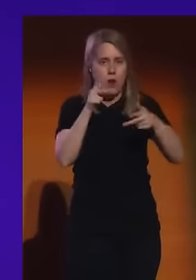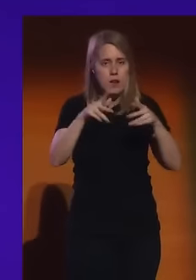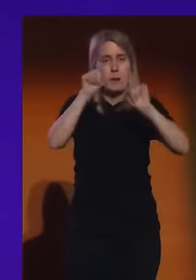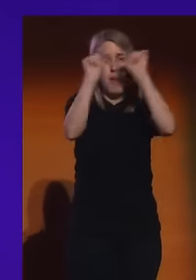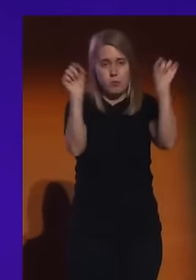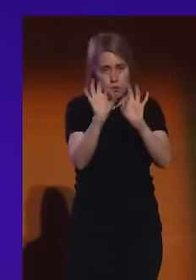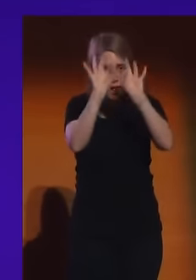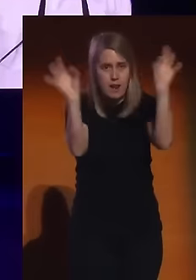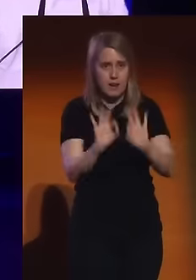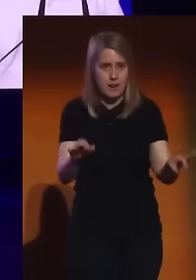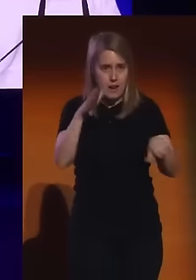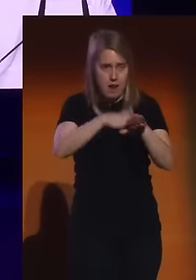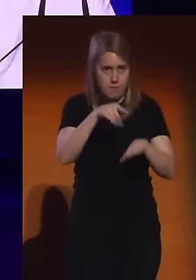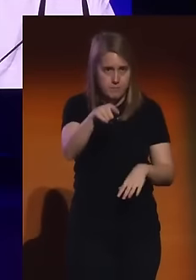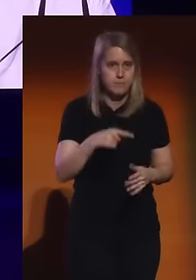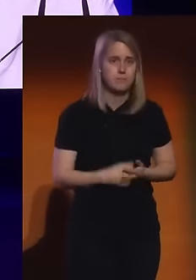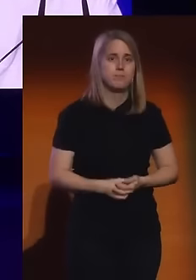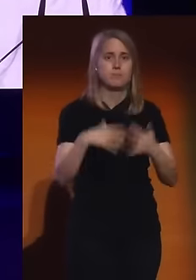calería